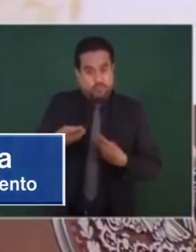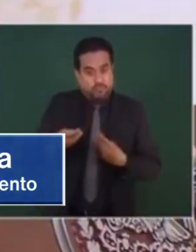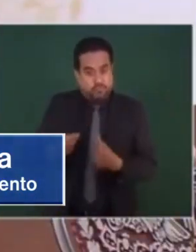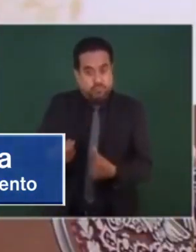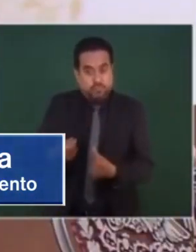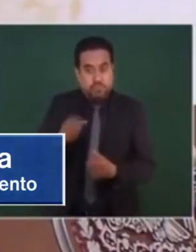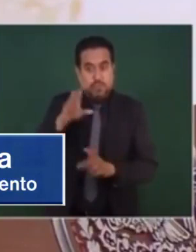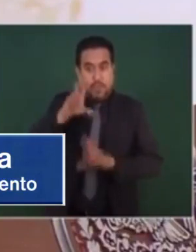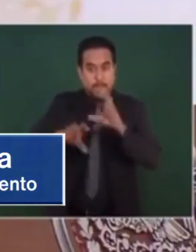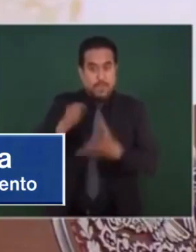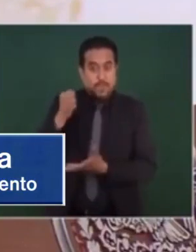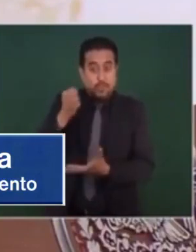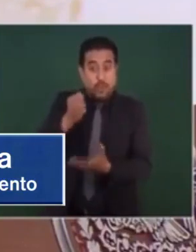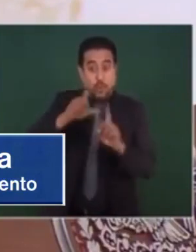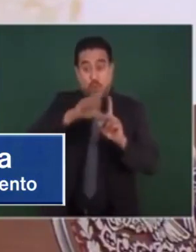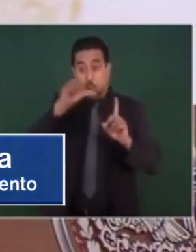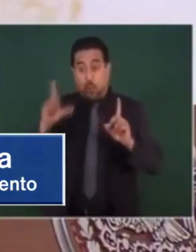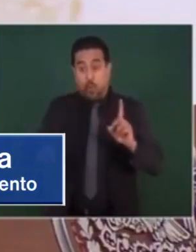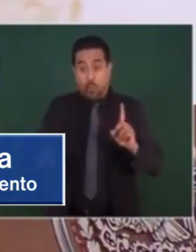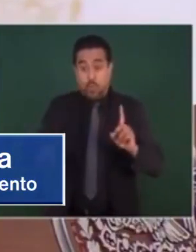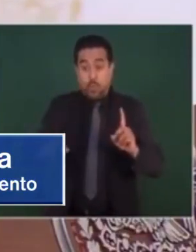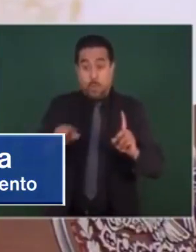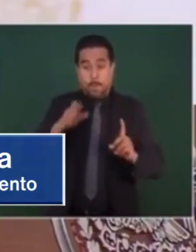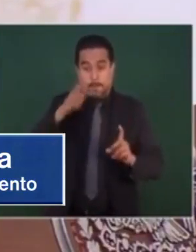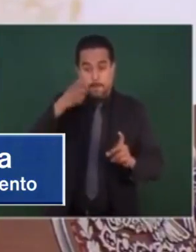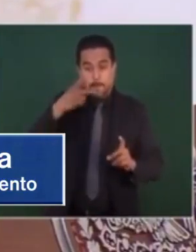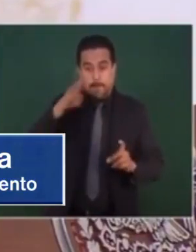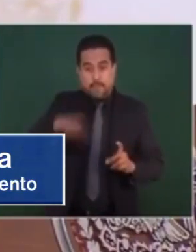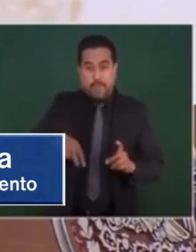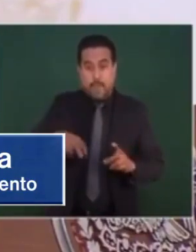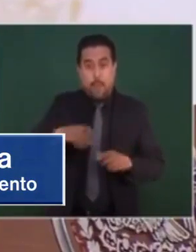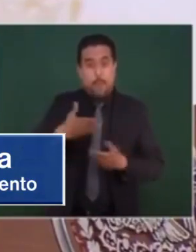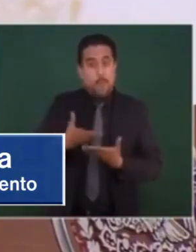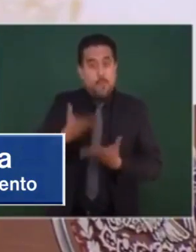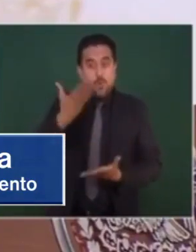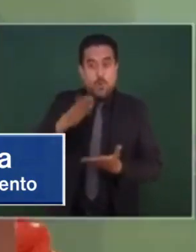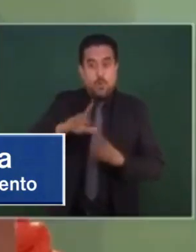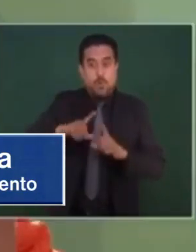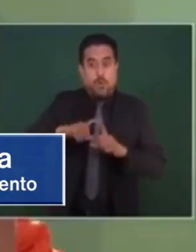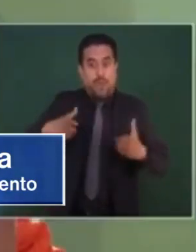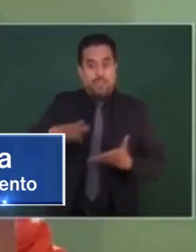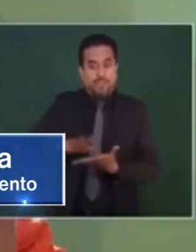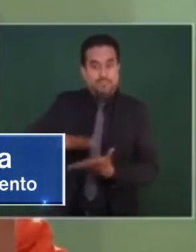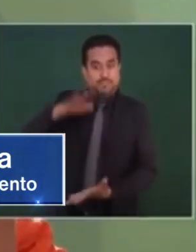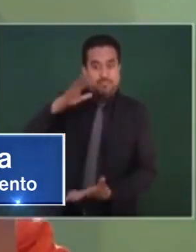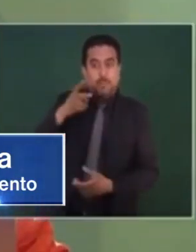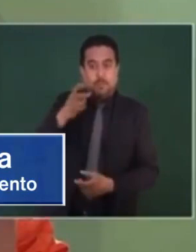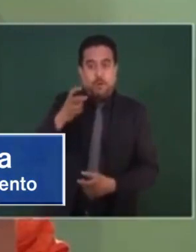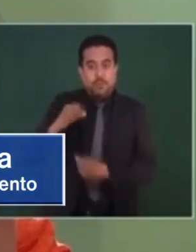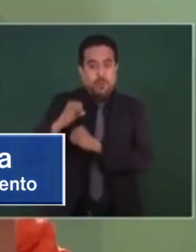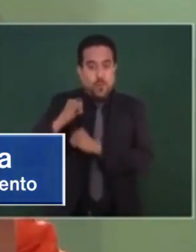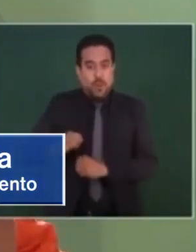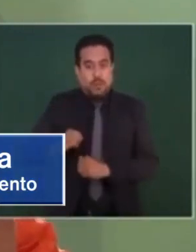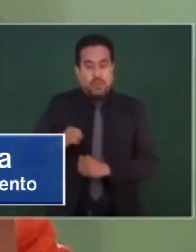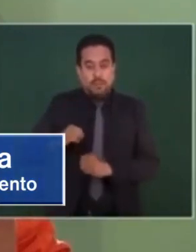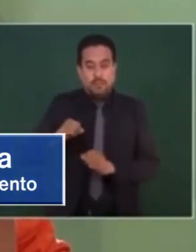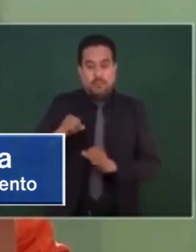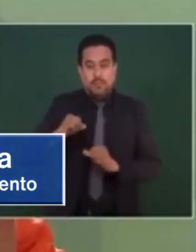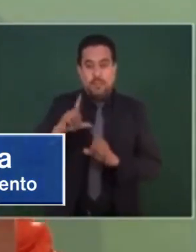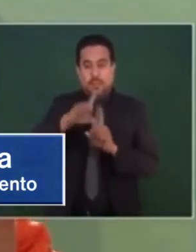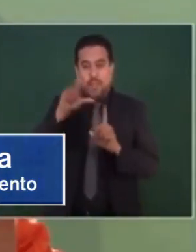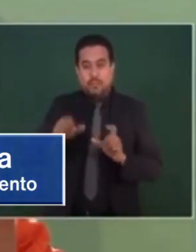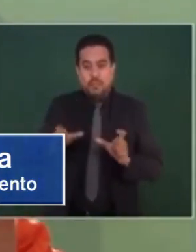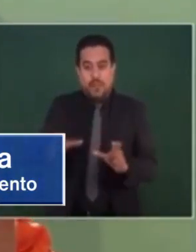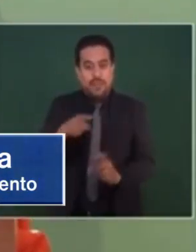anuncio que hizo la secretaria de seguridad del gobierno federal rosa icela rodríguez que los municipios más letales entre los que se encuentran cinco